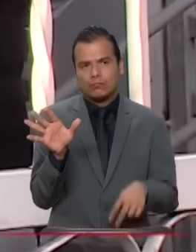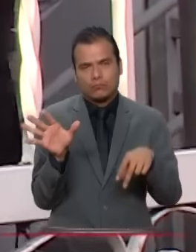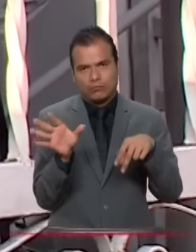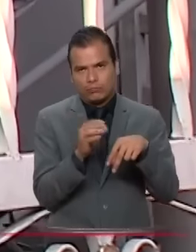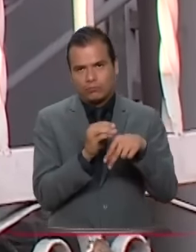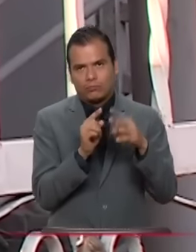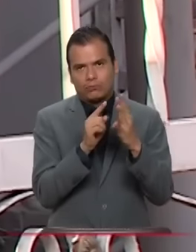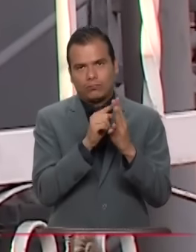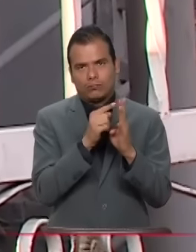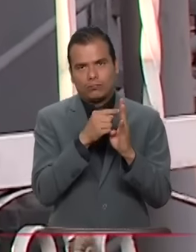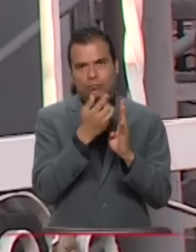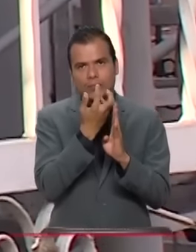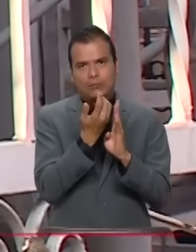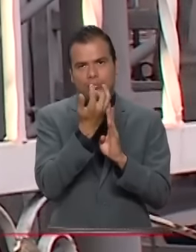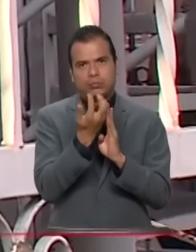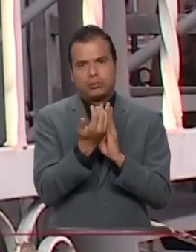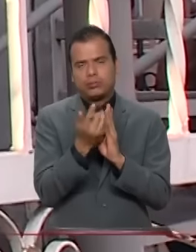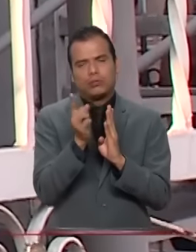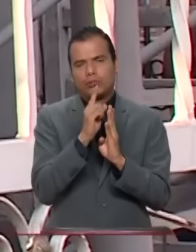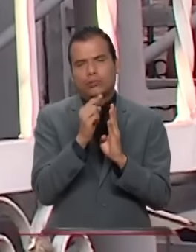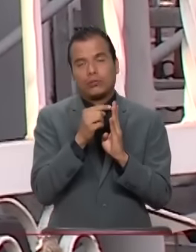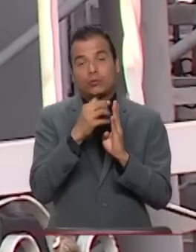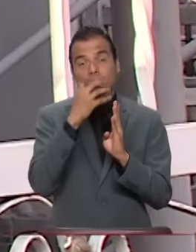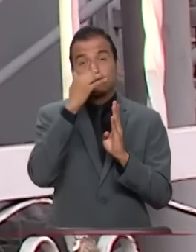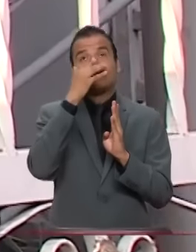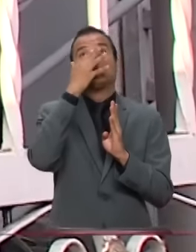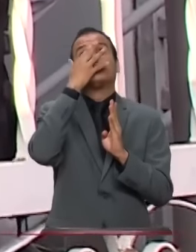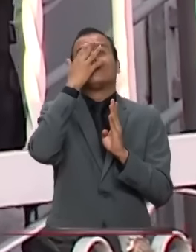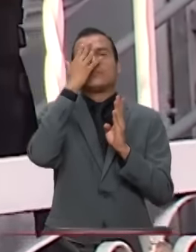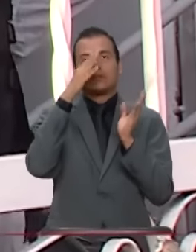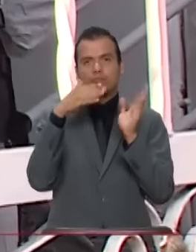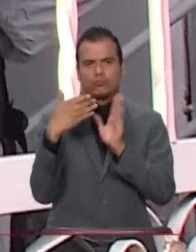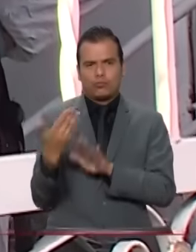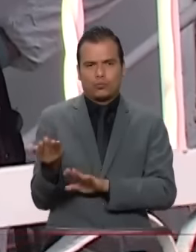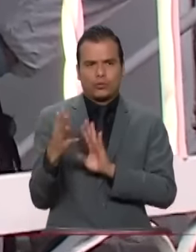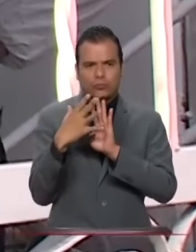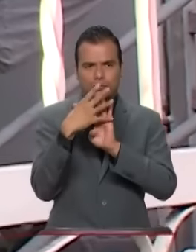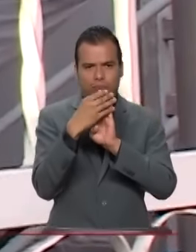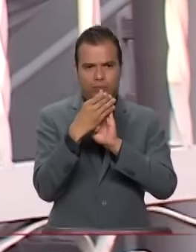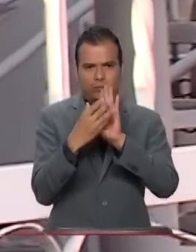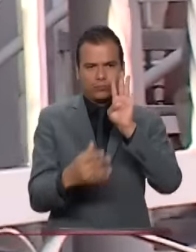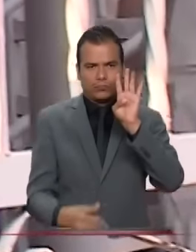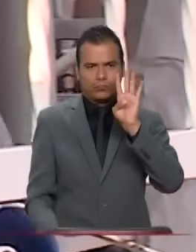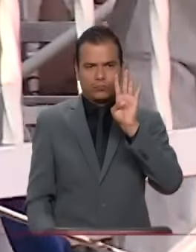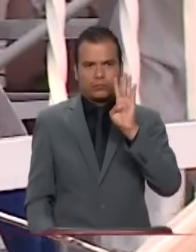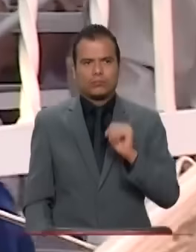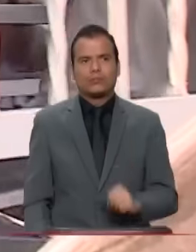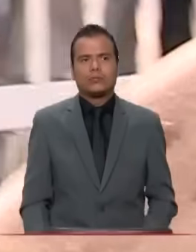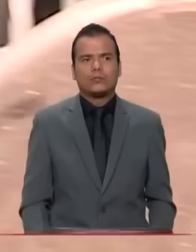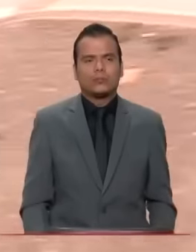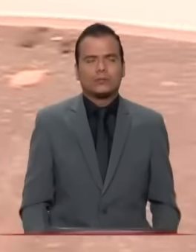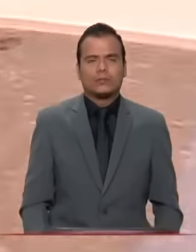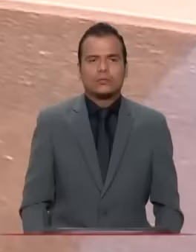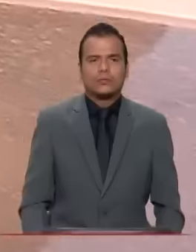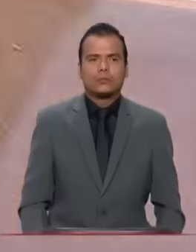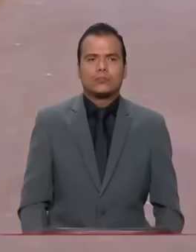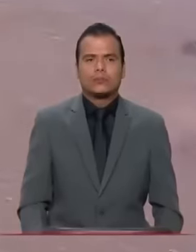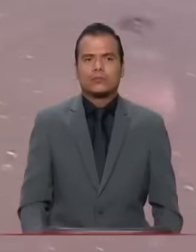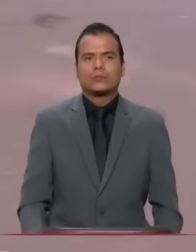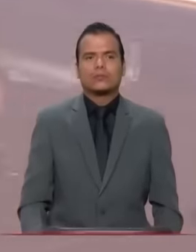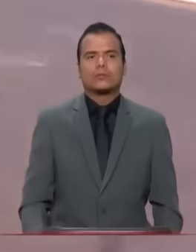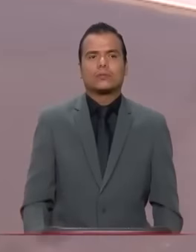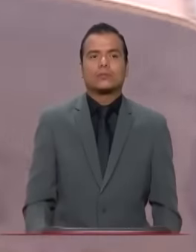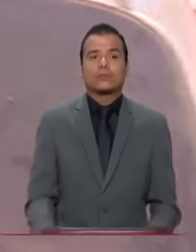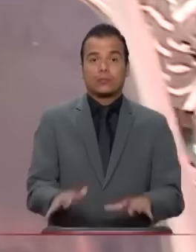fallecieron no por quemaduras directamente, sino por asfixia, por inhalación de humo. ¿Qué equipo es el de aquí? ¿Tiene usted? Teniente, muchas gracias. Pues son